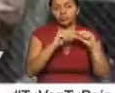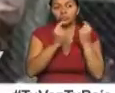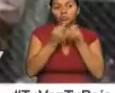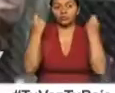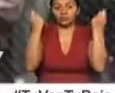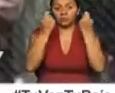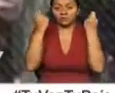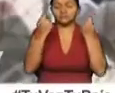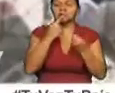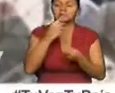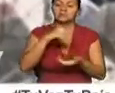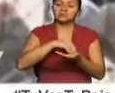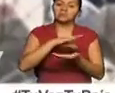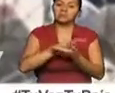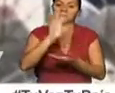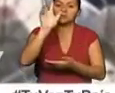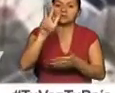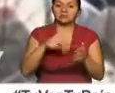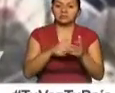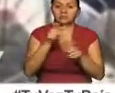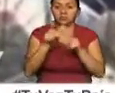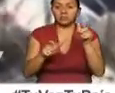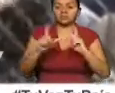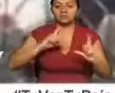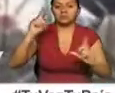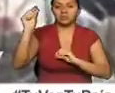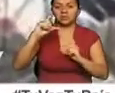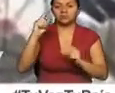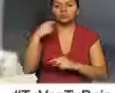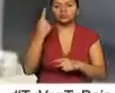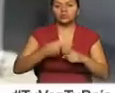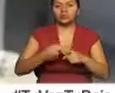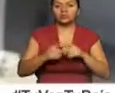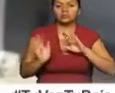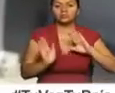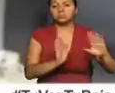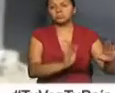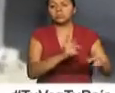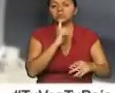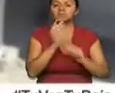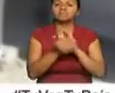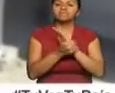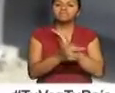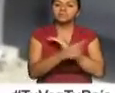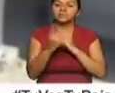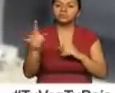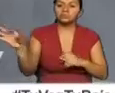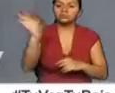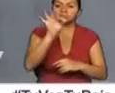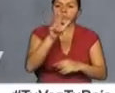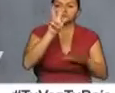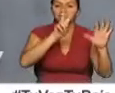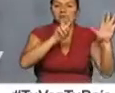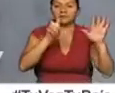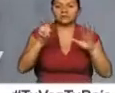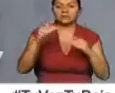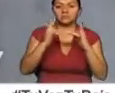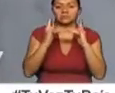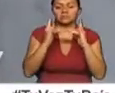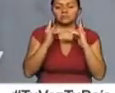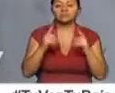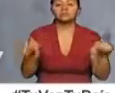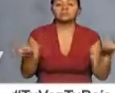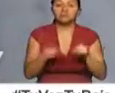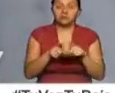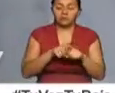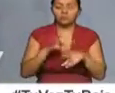Arsis sitúa en más de 3.000 los niños inmigrantes solos en Grecia, ante una capacidad únicamente de 700 camas. En